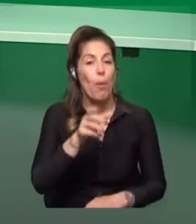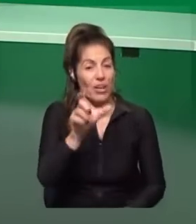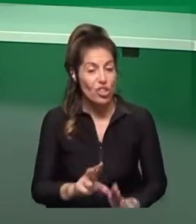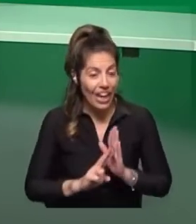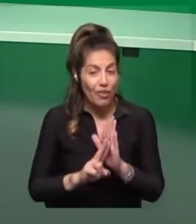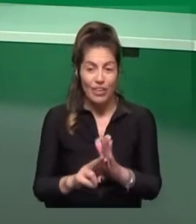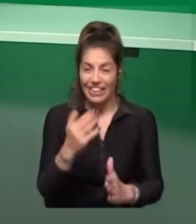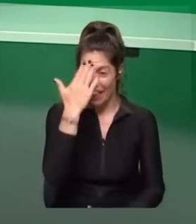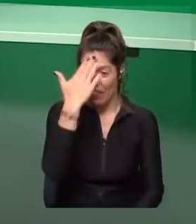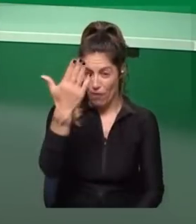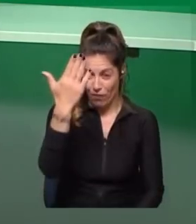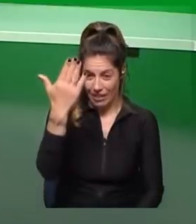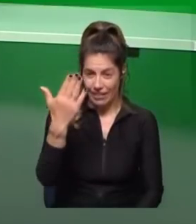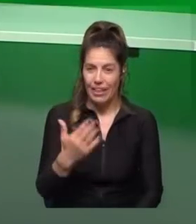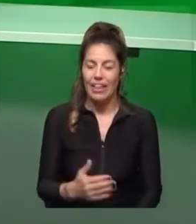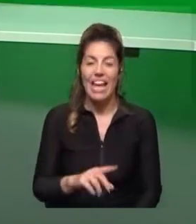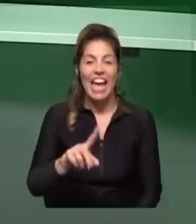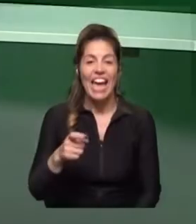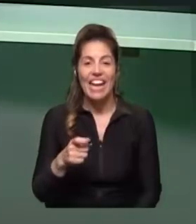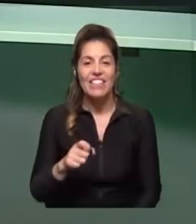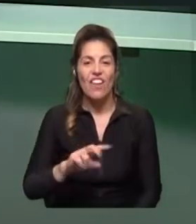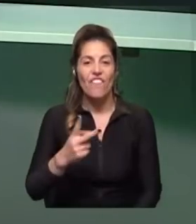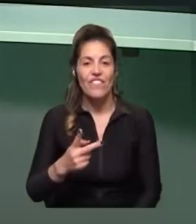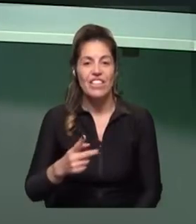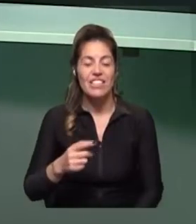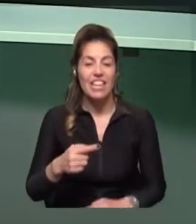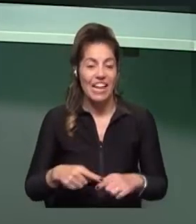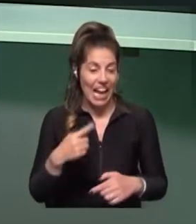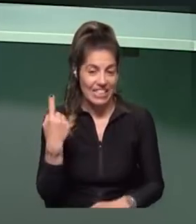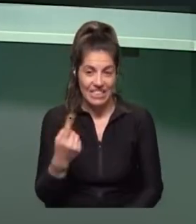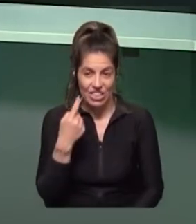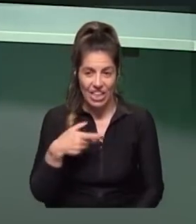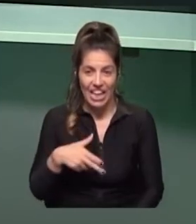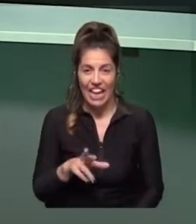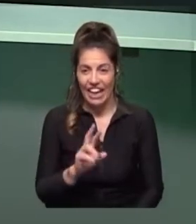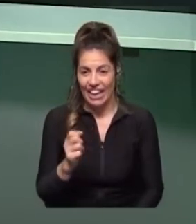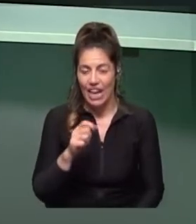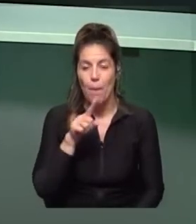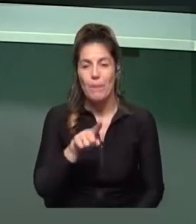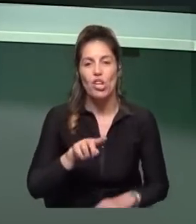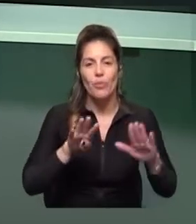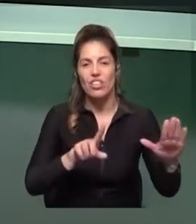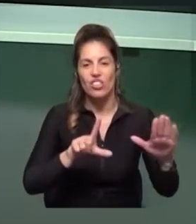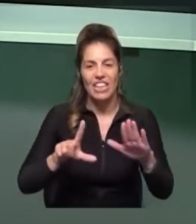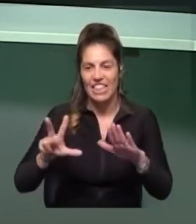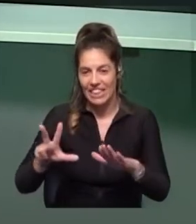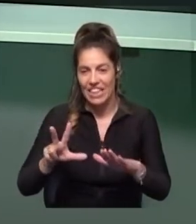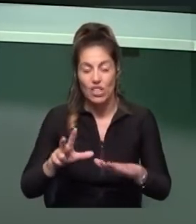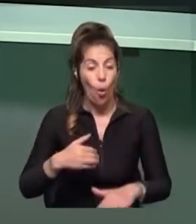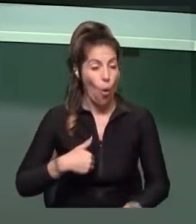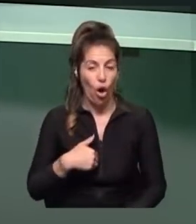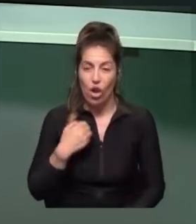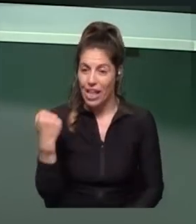del frente amplio claro como la ex vicecanciller belele la Herrera que en 1973 tuvo un rol destacado